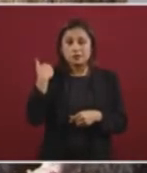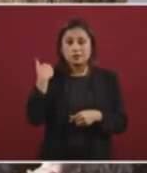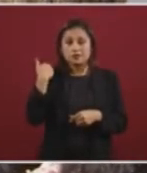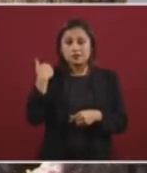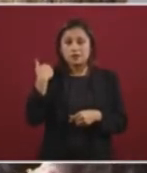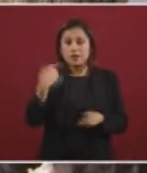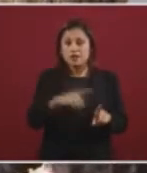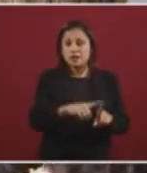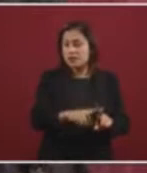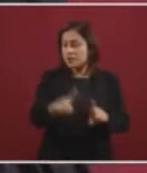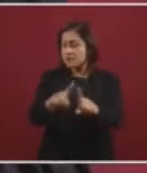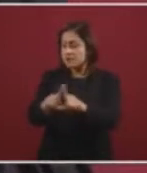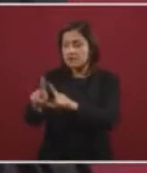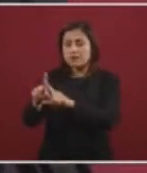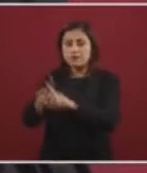era predominante